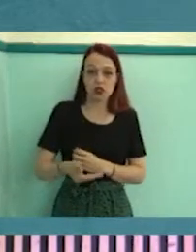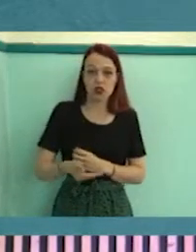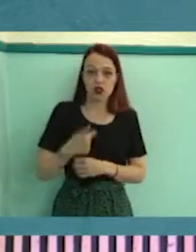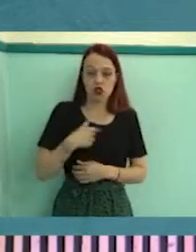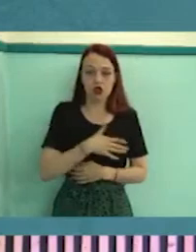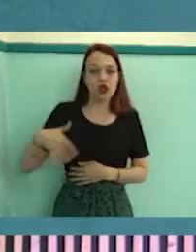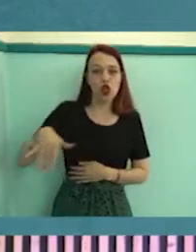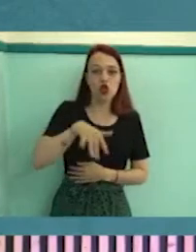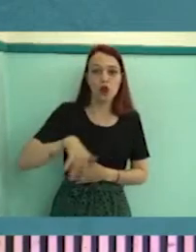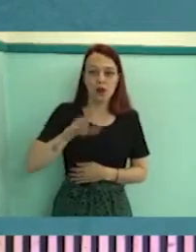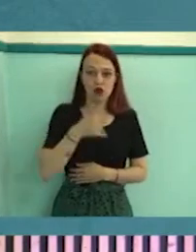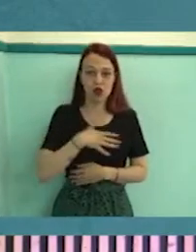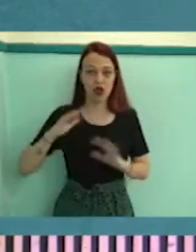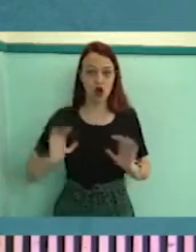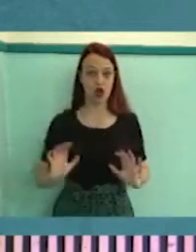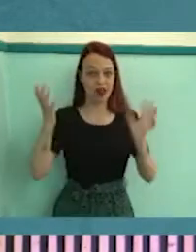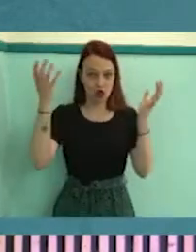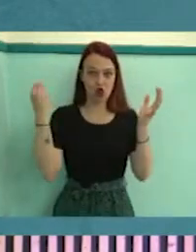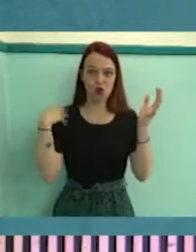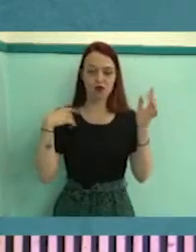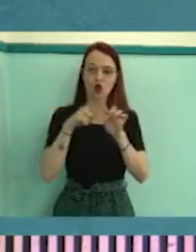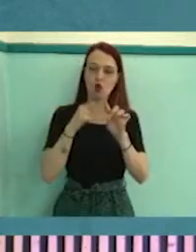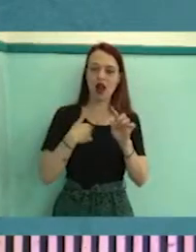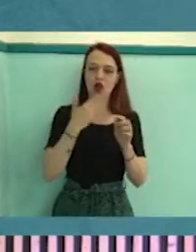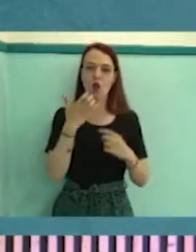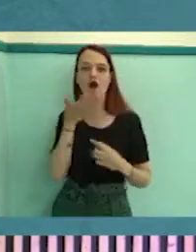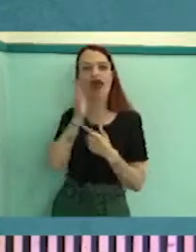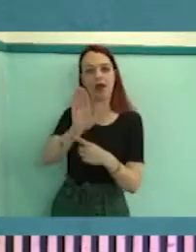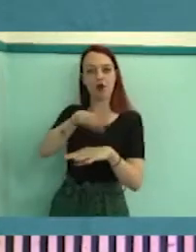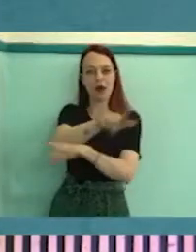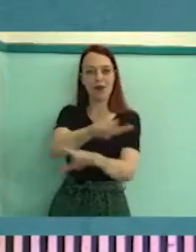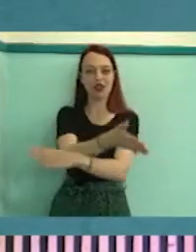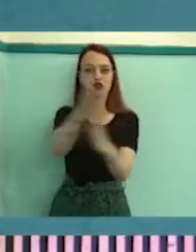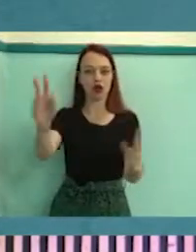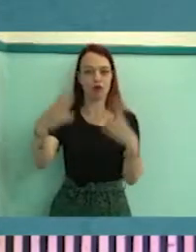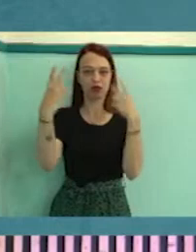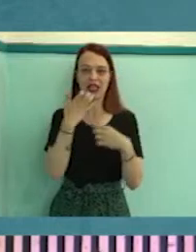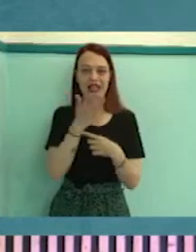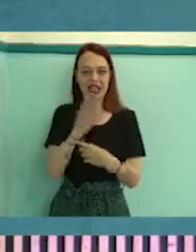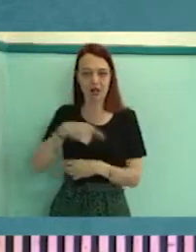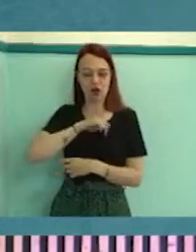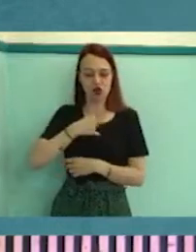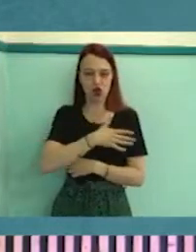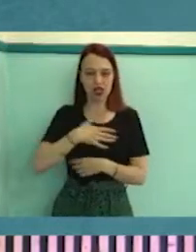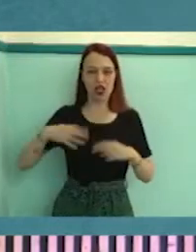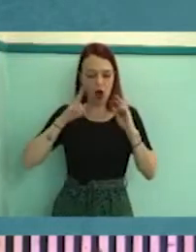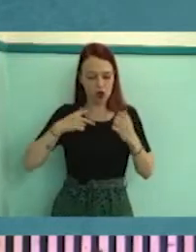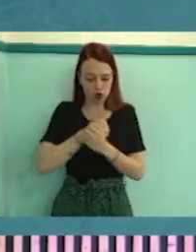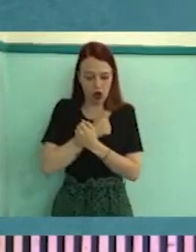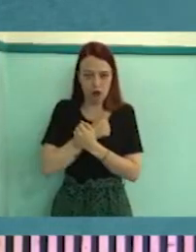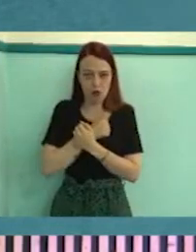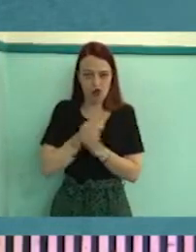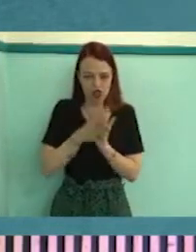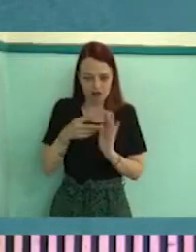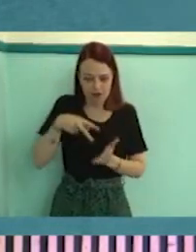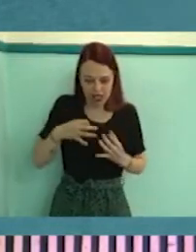queremos unirnos a esa revolución de de marcar ese ejemplo para el resto de personas que me rodean no de de amarme de ponerme en el lugar que me corresponde